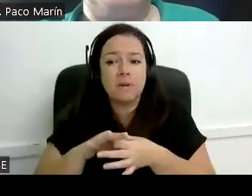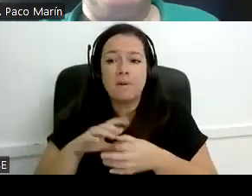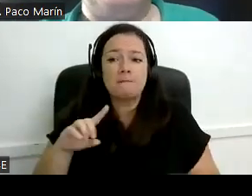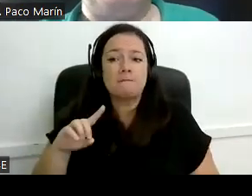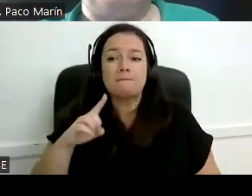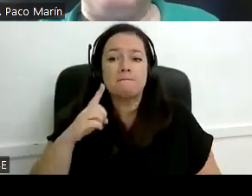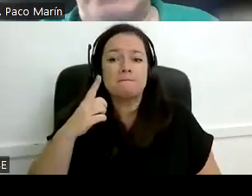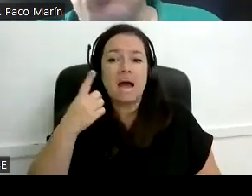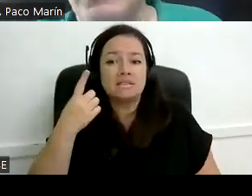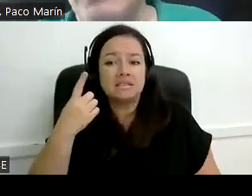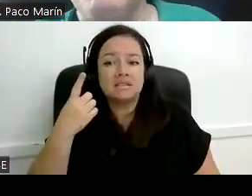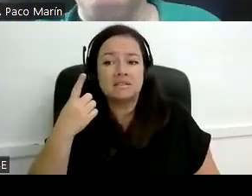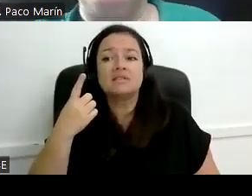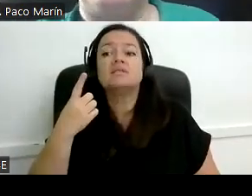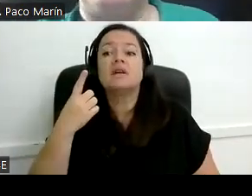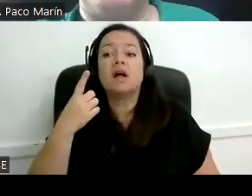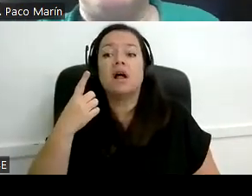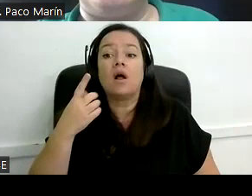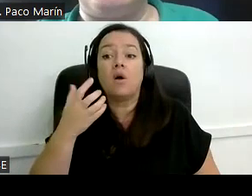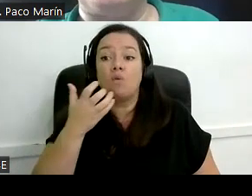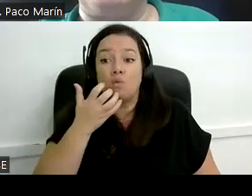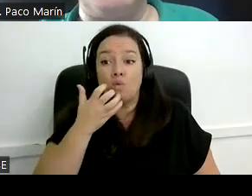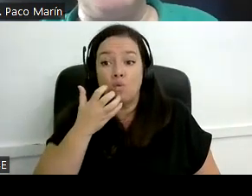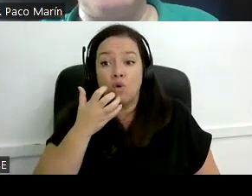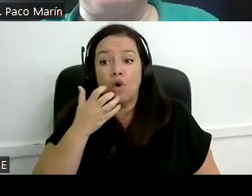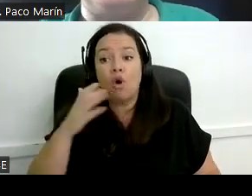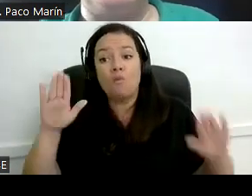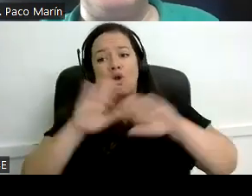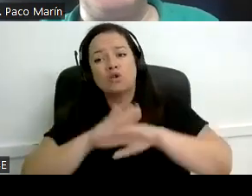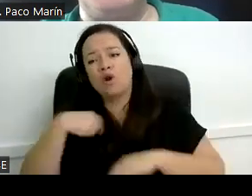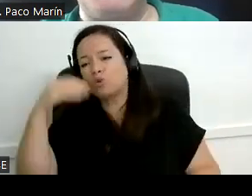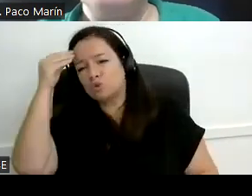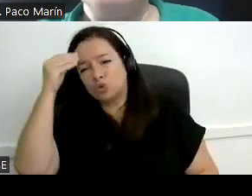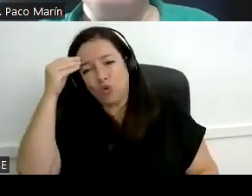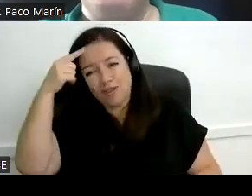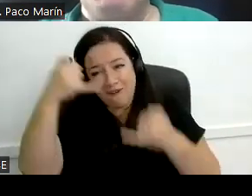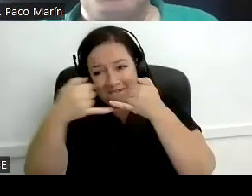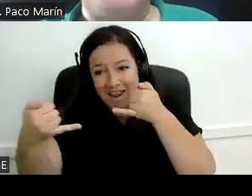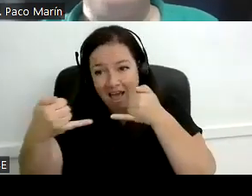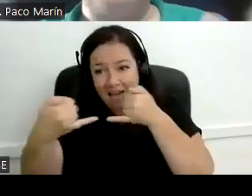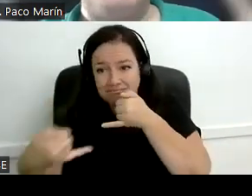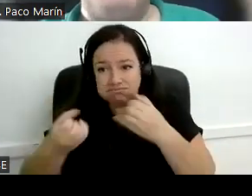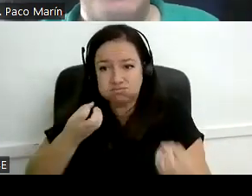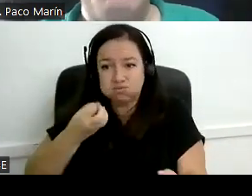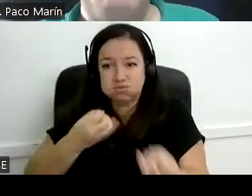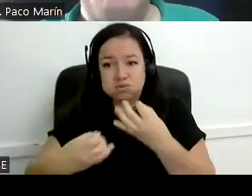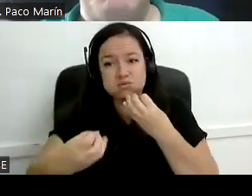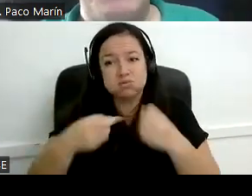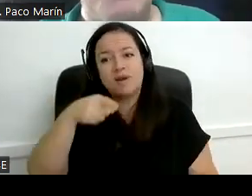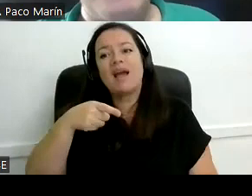especialmente actúan especialmente en la neurotransmisión, en la transmisión nerviosa. Por lo tanto,